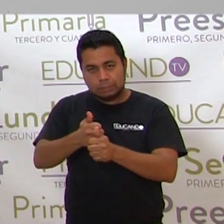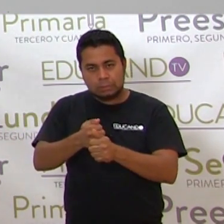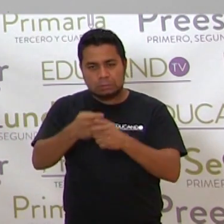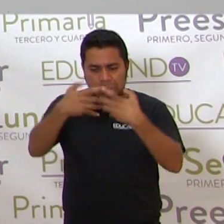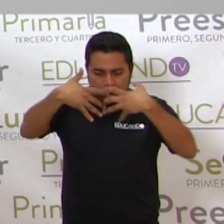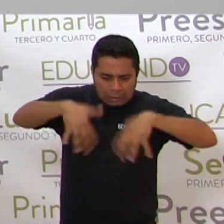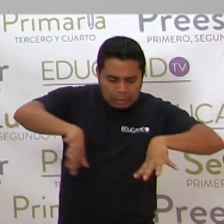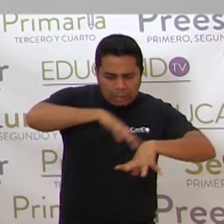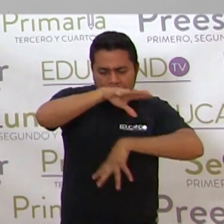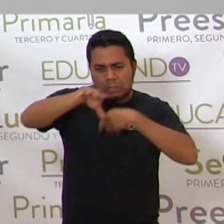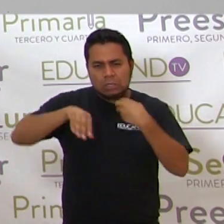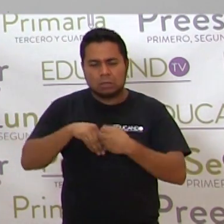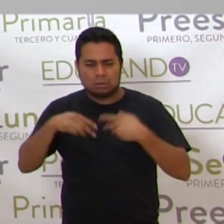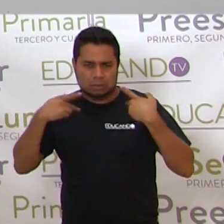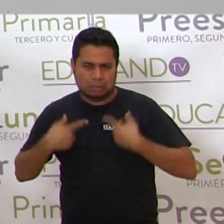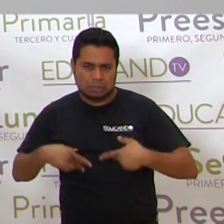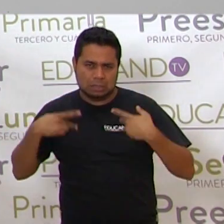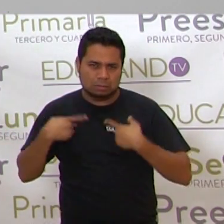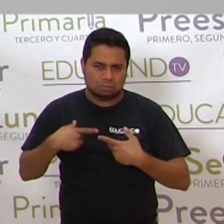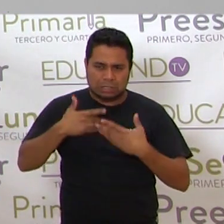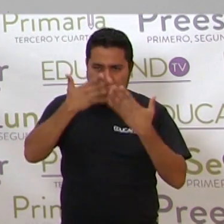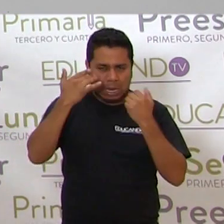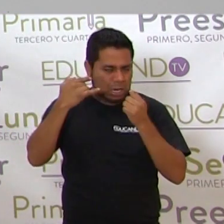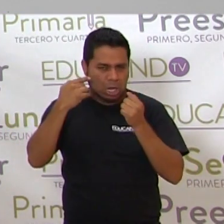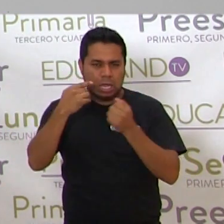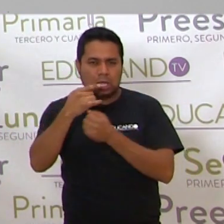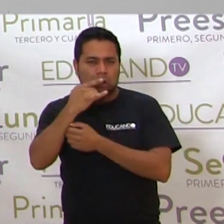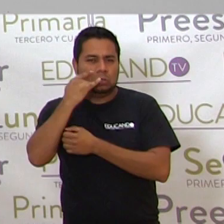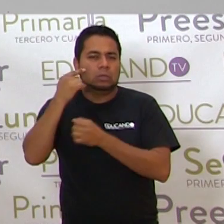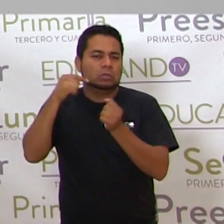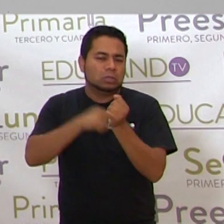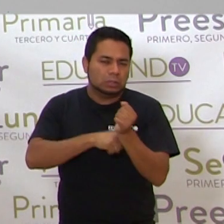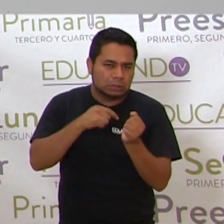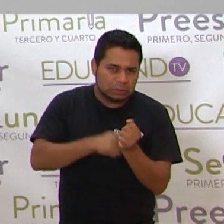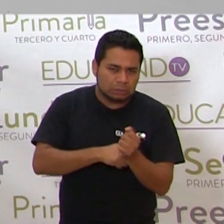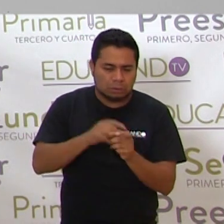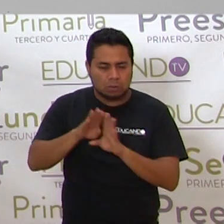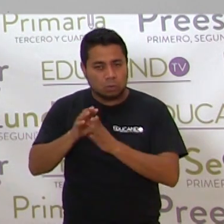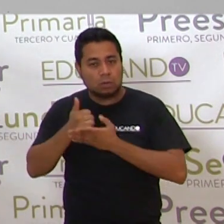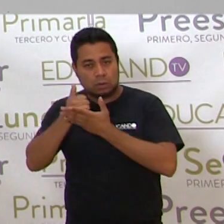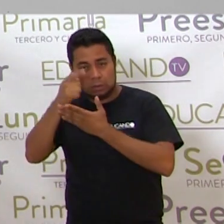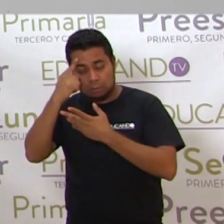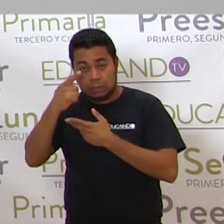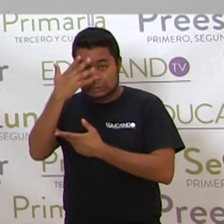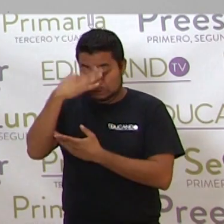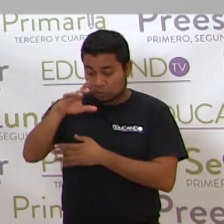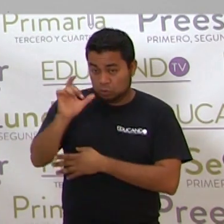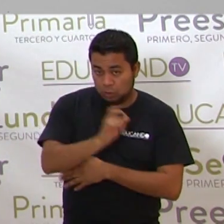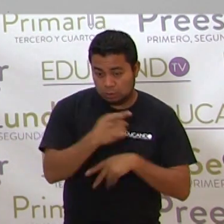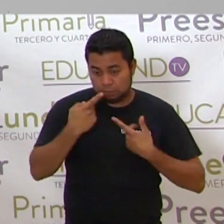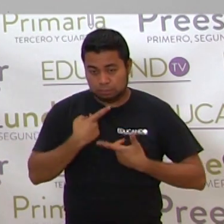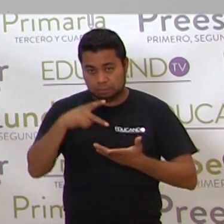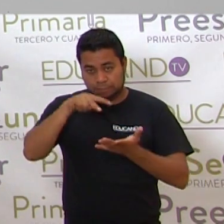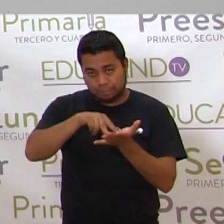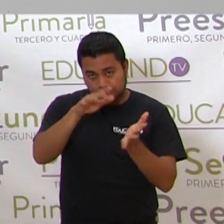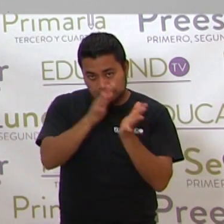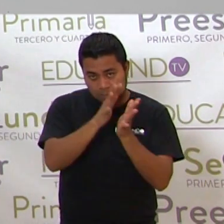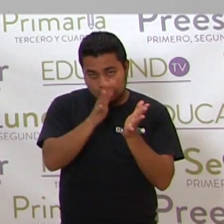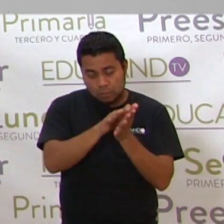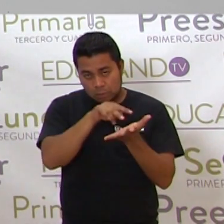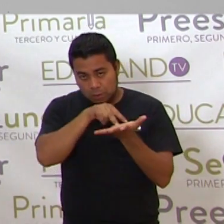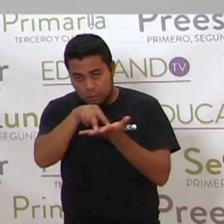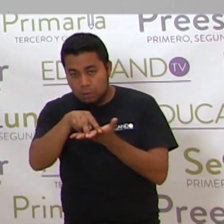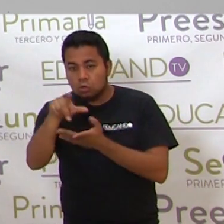cómo poder intervenir en el escenario, en qué tiempo va a intervenir dicho personaje y todo lo relacionado con este